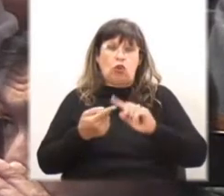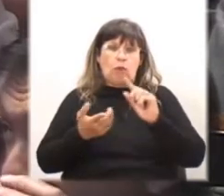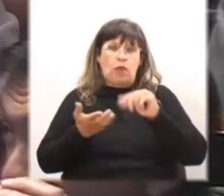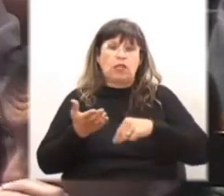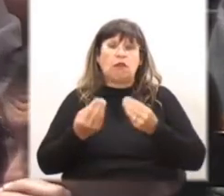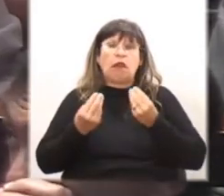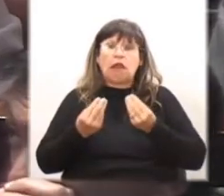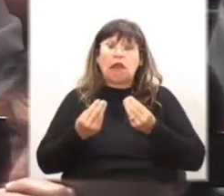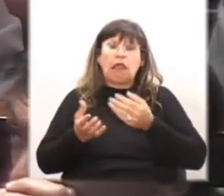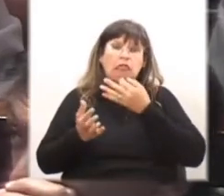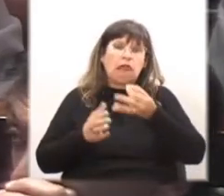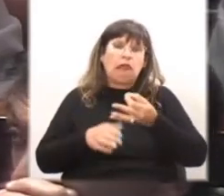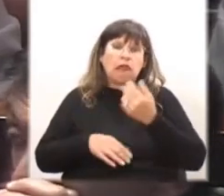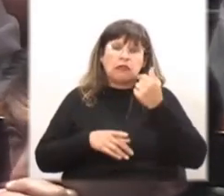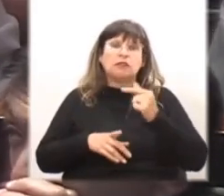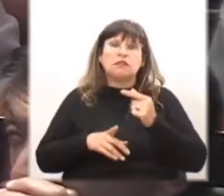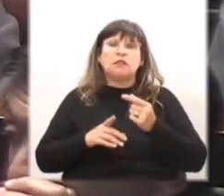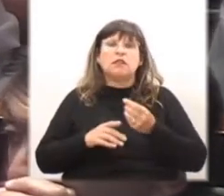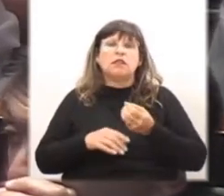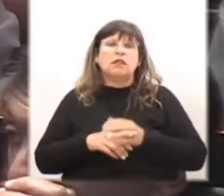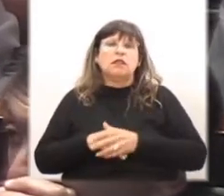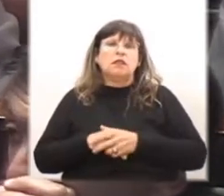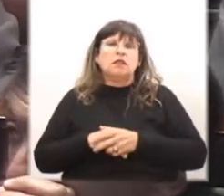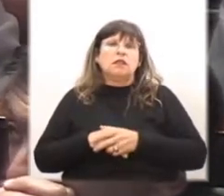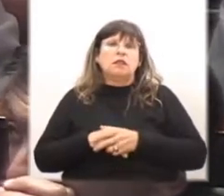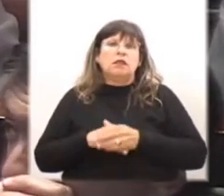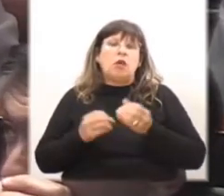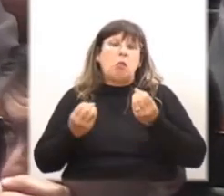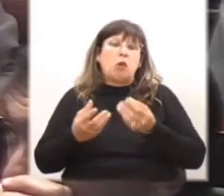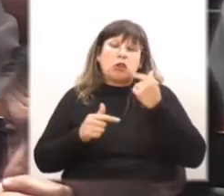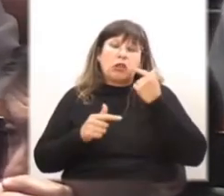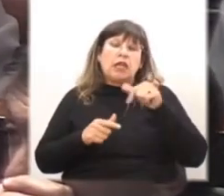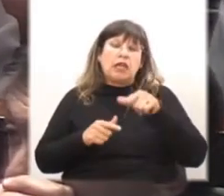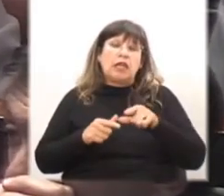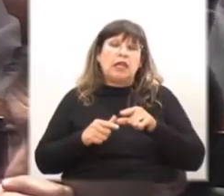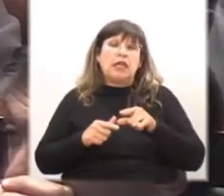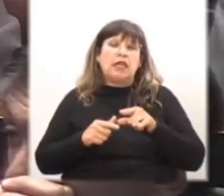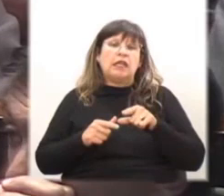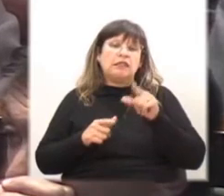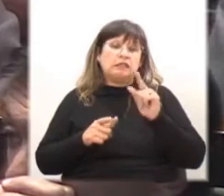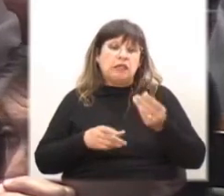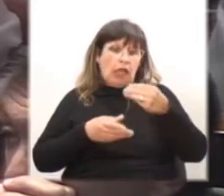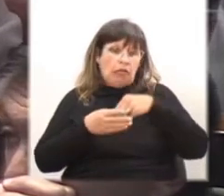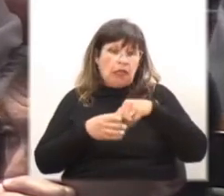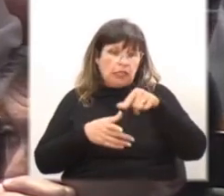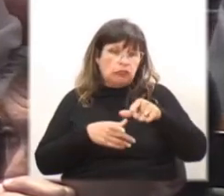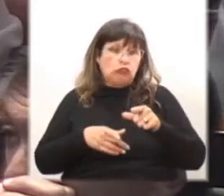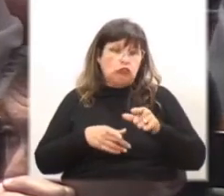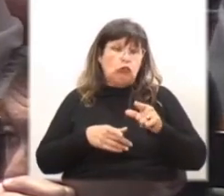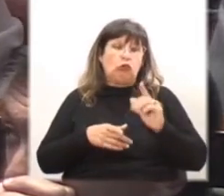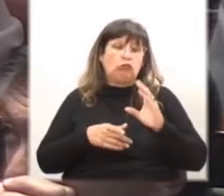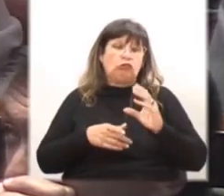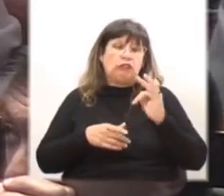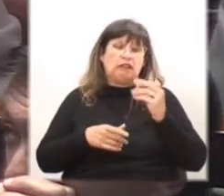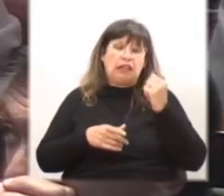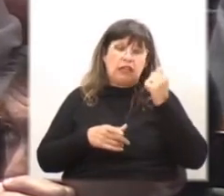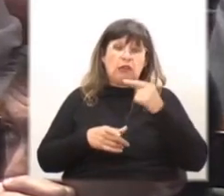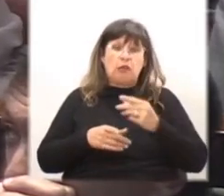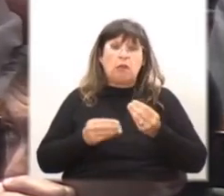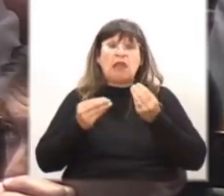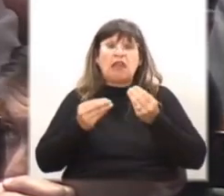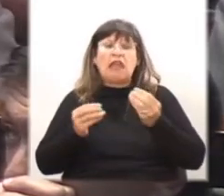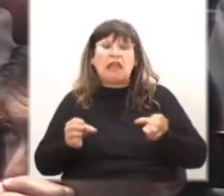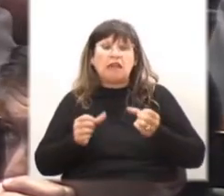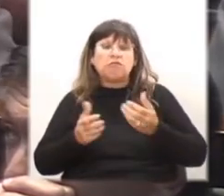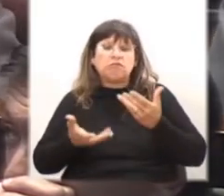convenio? ¿Cuáles fueron las razones por las que CTM se involucró? ¿Qué evaluación realiza la delegación de